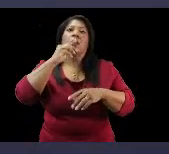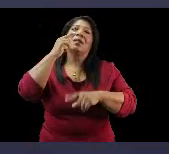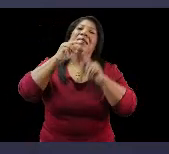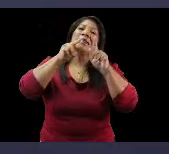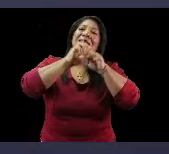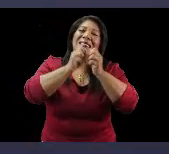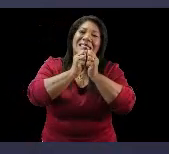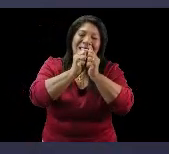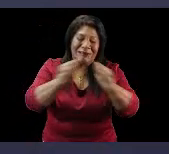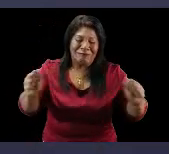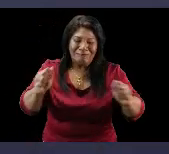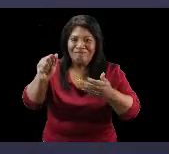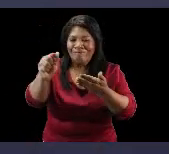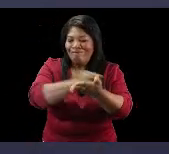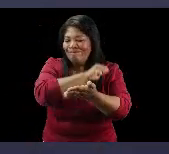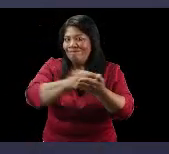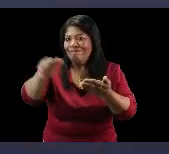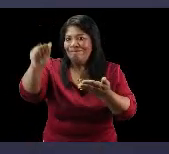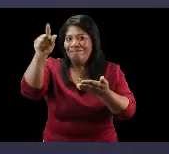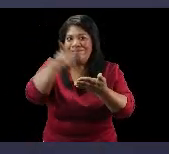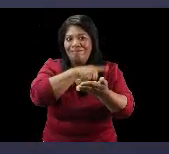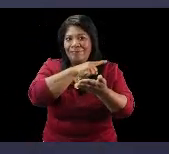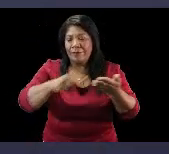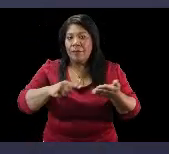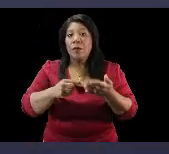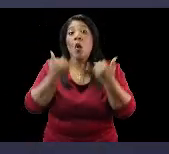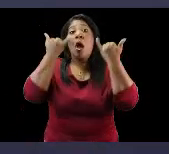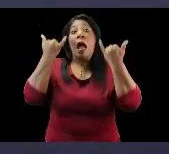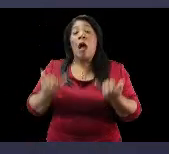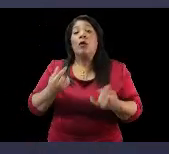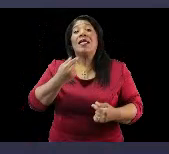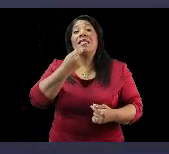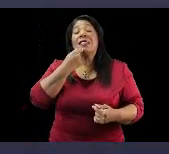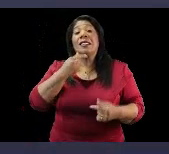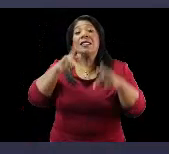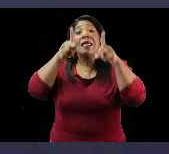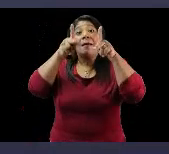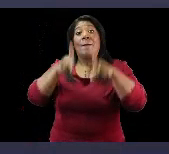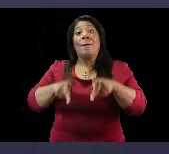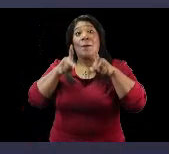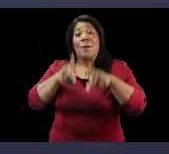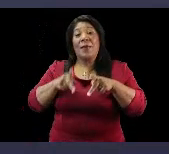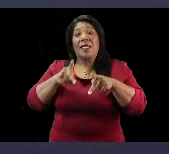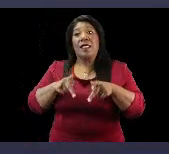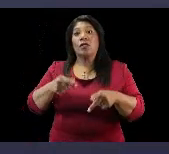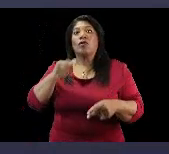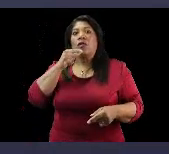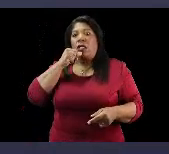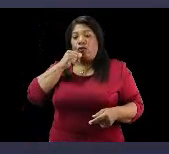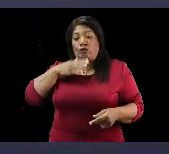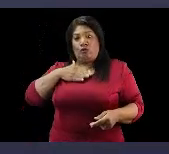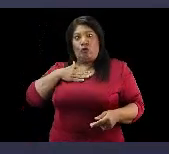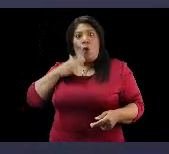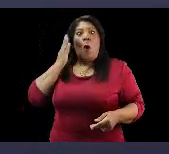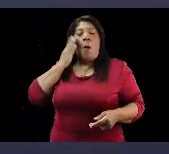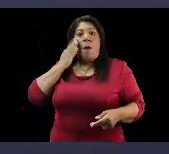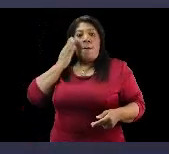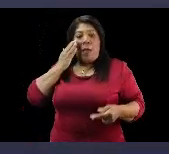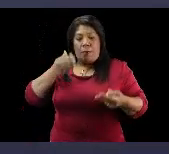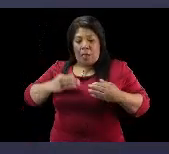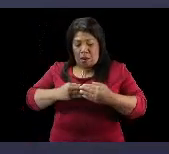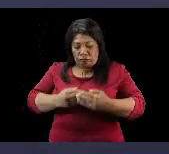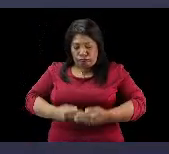dice persona, porque como bien lo mencionas también, que yo soy mamá, yo di a luz una